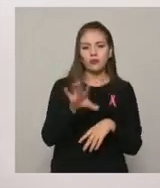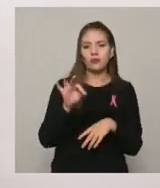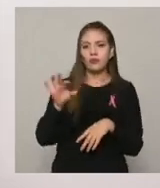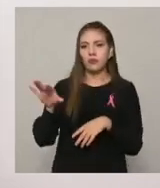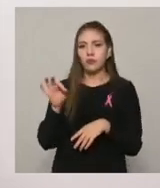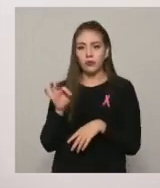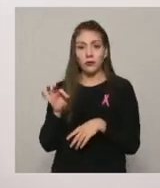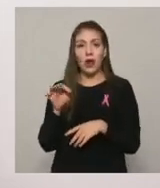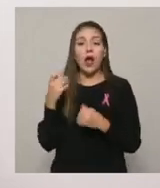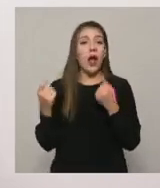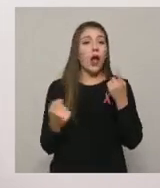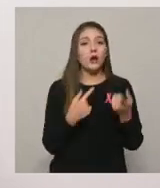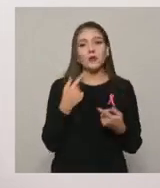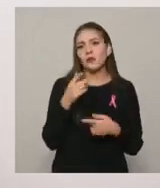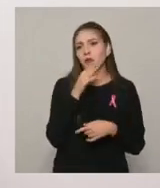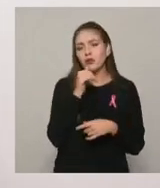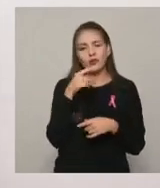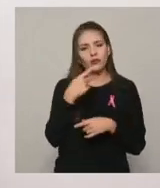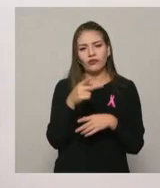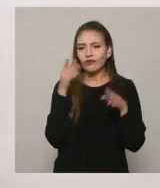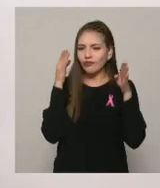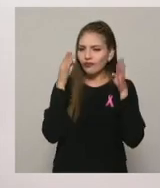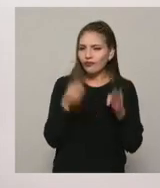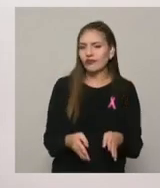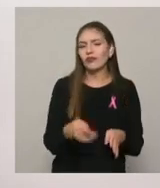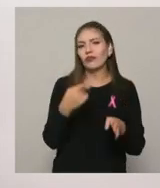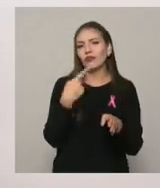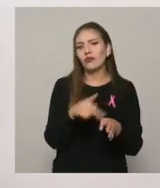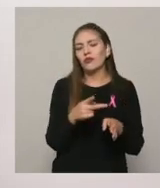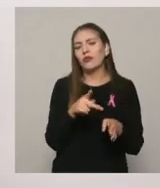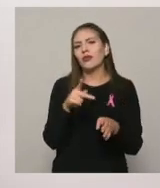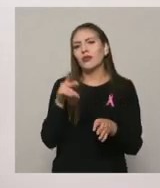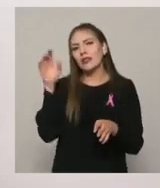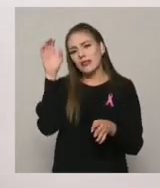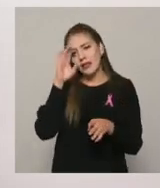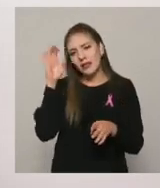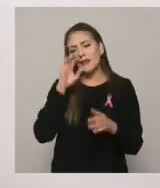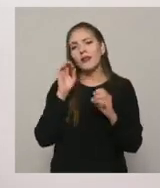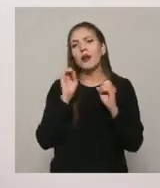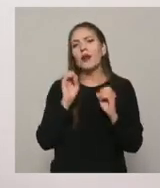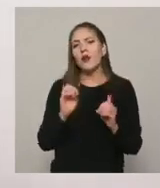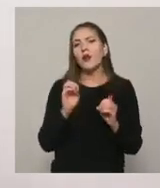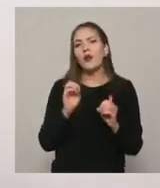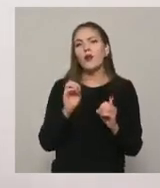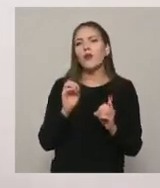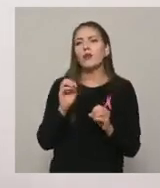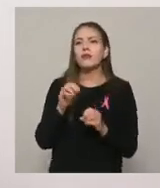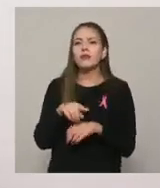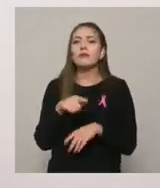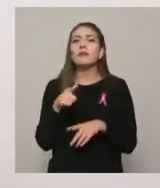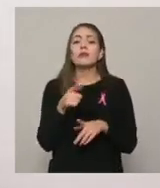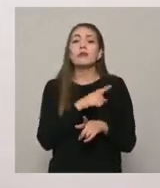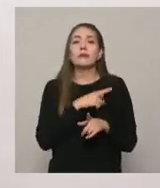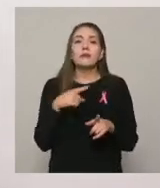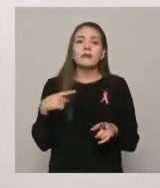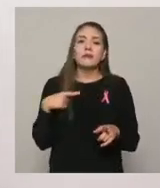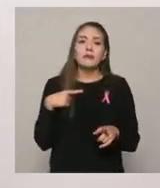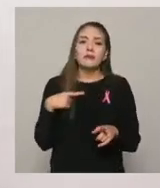en todo se puede, hay algunos temas que son específicamente de política científica o de la comunidad científica. Esos hay